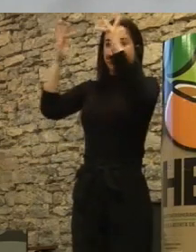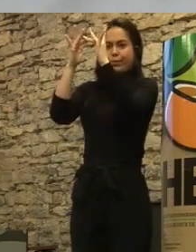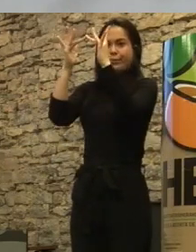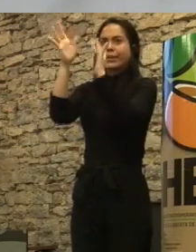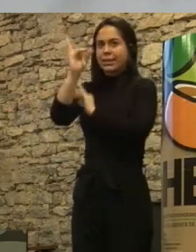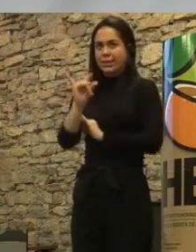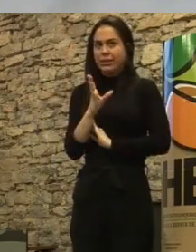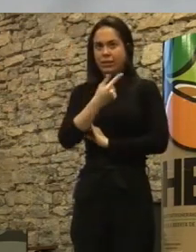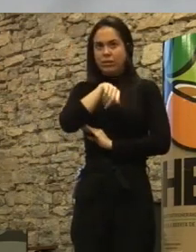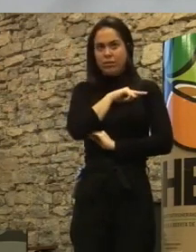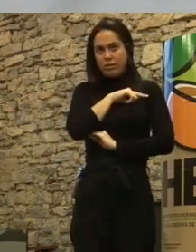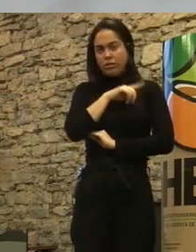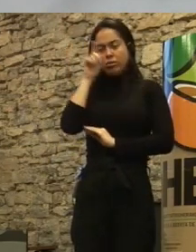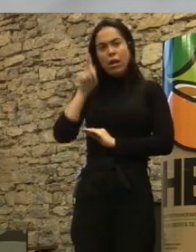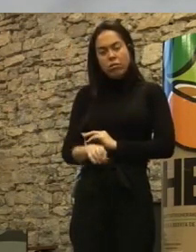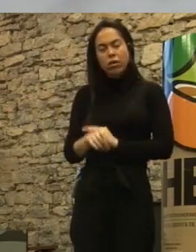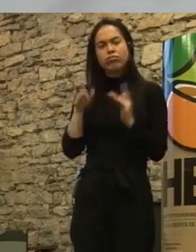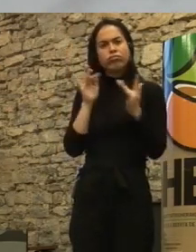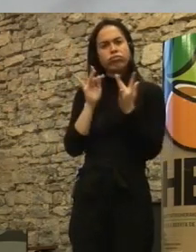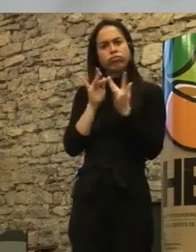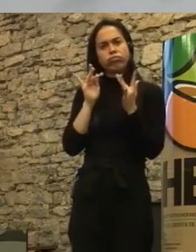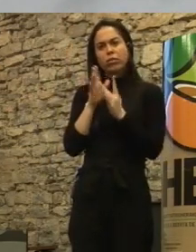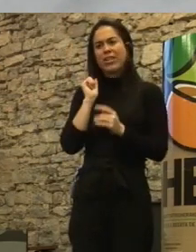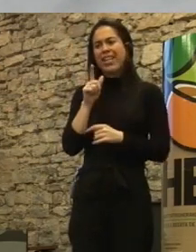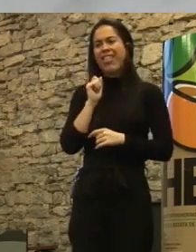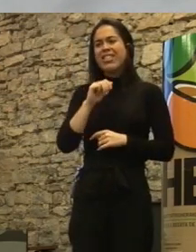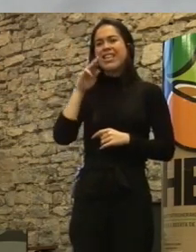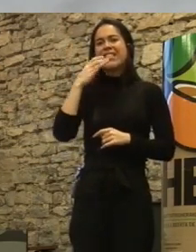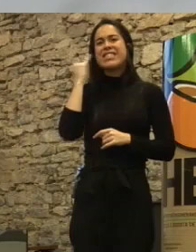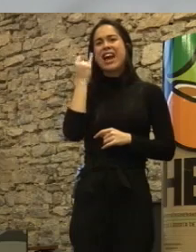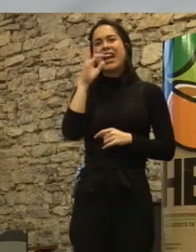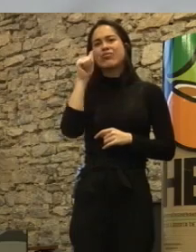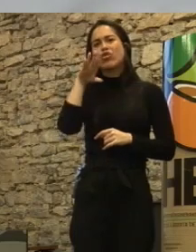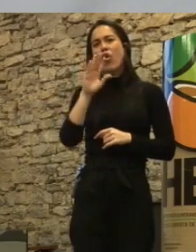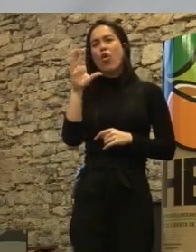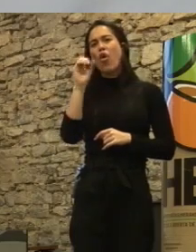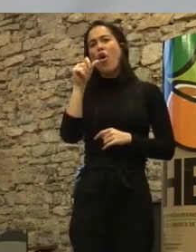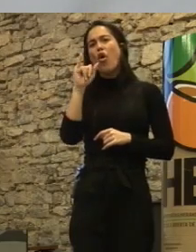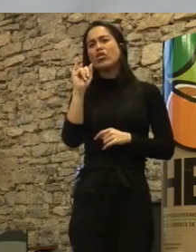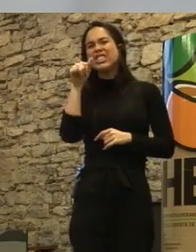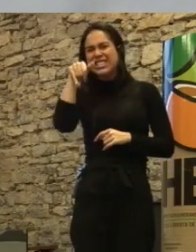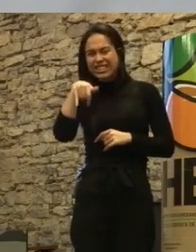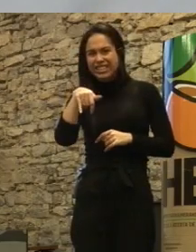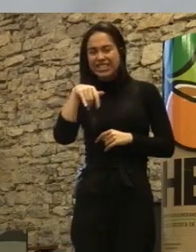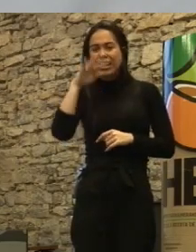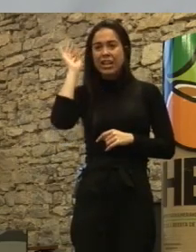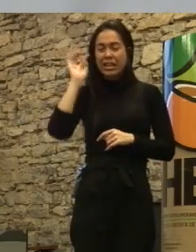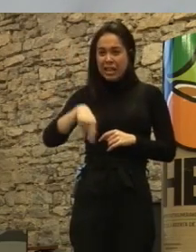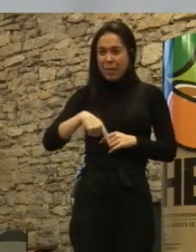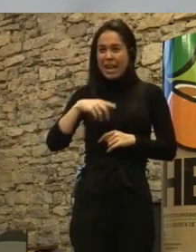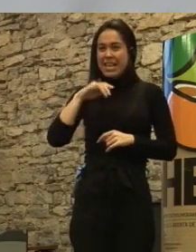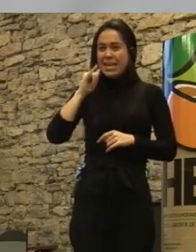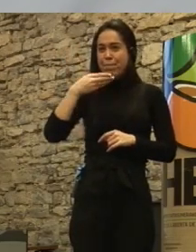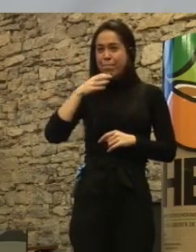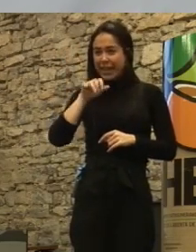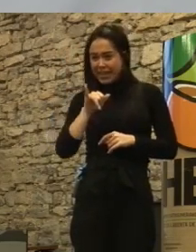conexiones. Estamos en constante contacto con Jeff Skoll, un tipo que hizo una plataforma que se llamaba eBay, alguien la recordará,